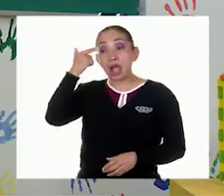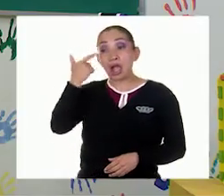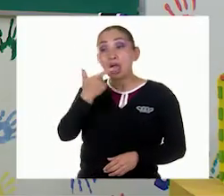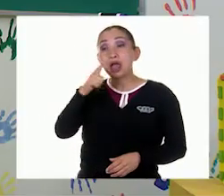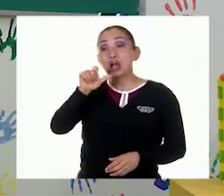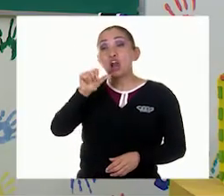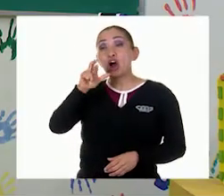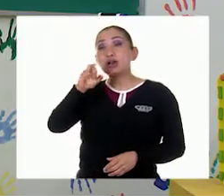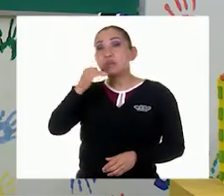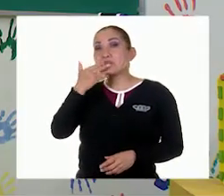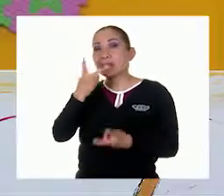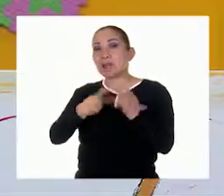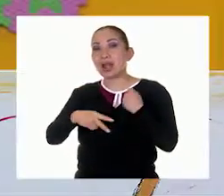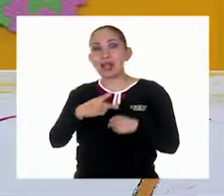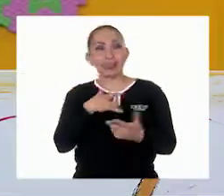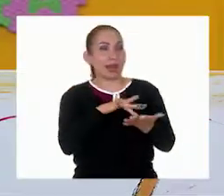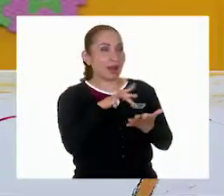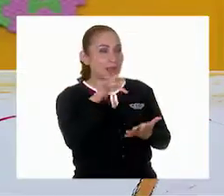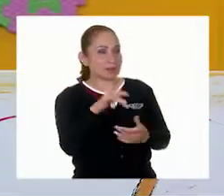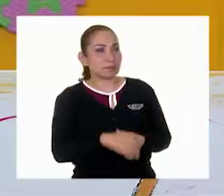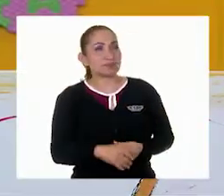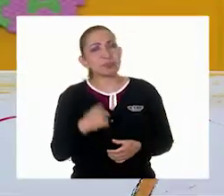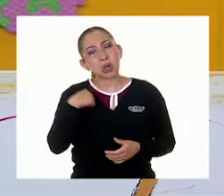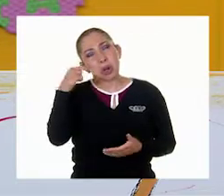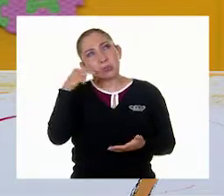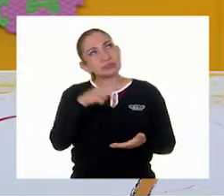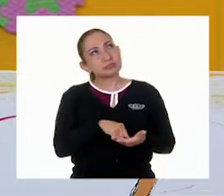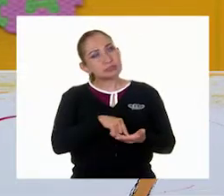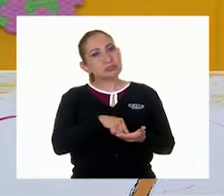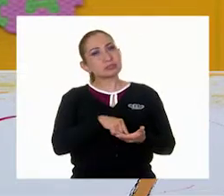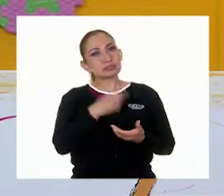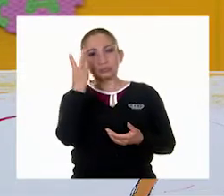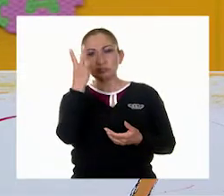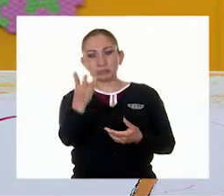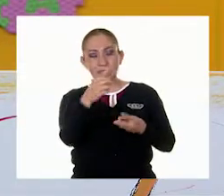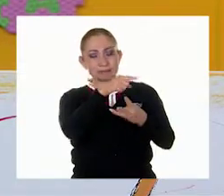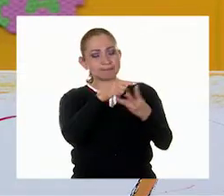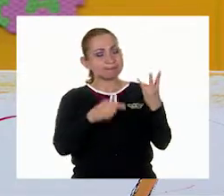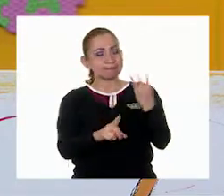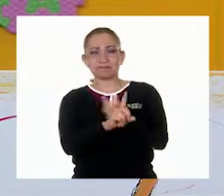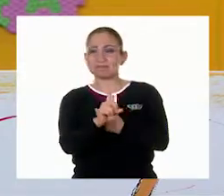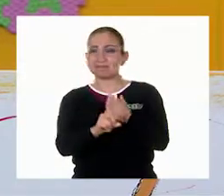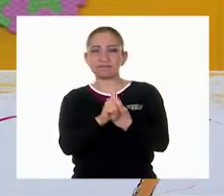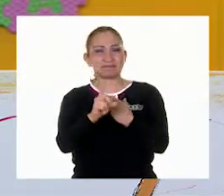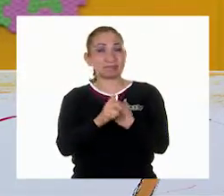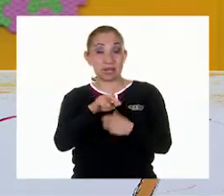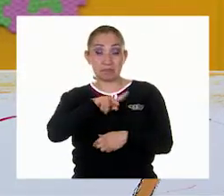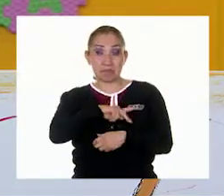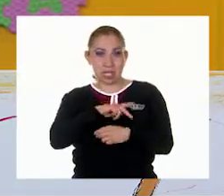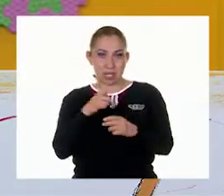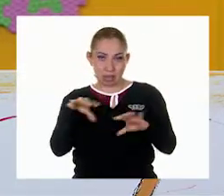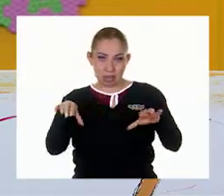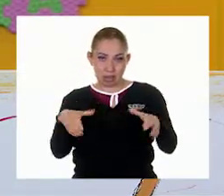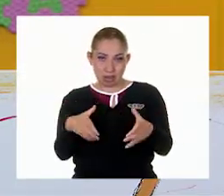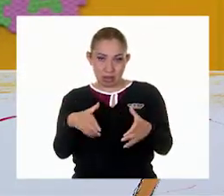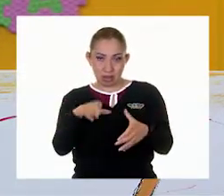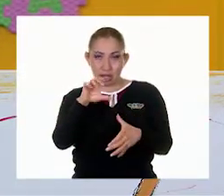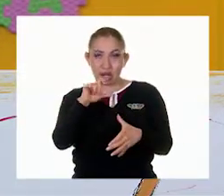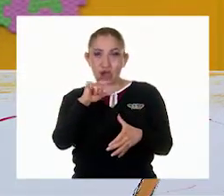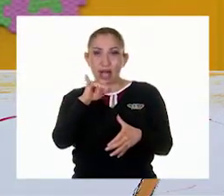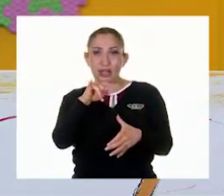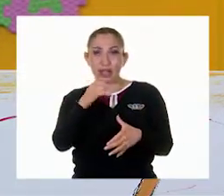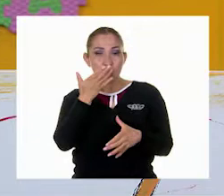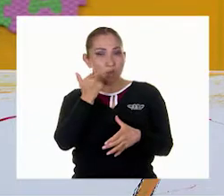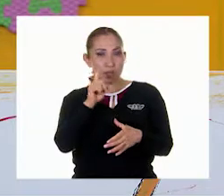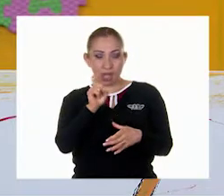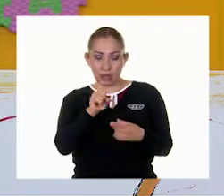bienvenida. Gracias. Bueno, yo creo que los tres principales problemas de mi localidad son la